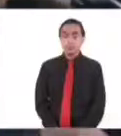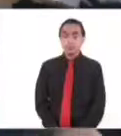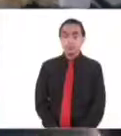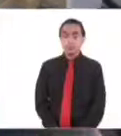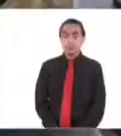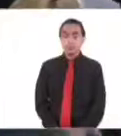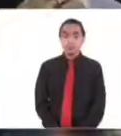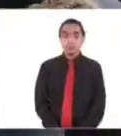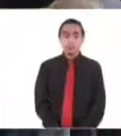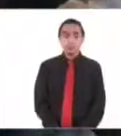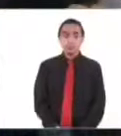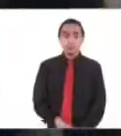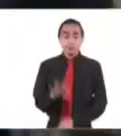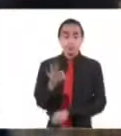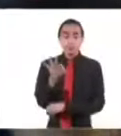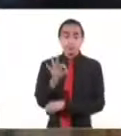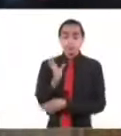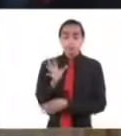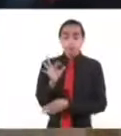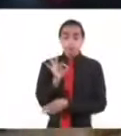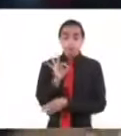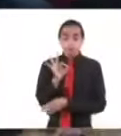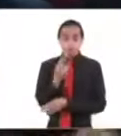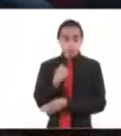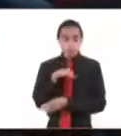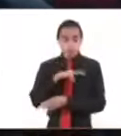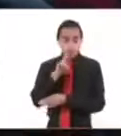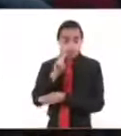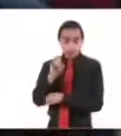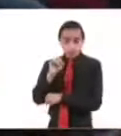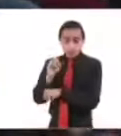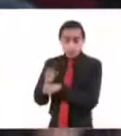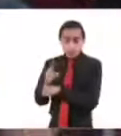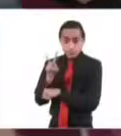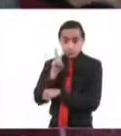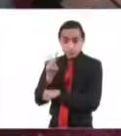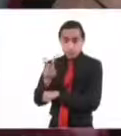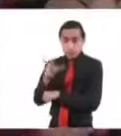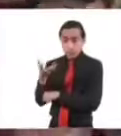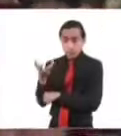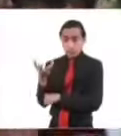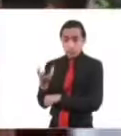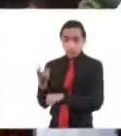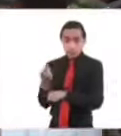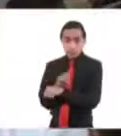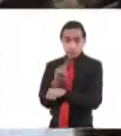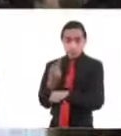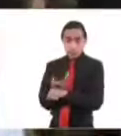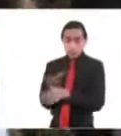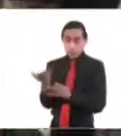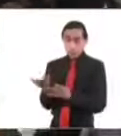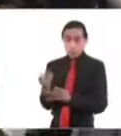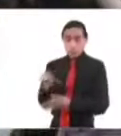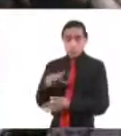Hay que ver lo que está pasando en este momento a nivel